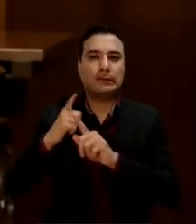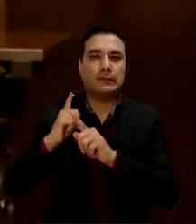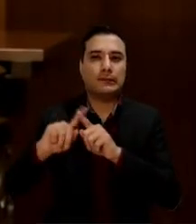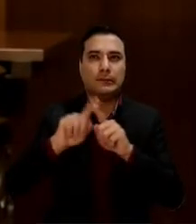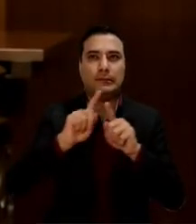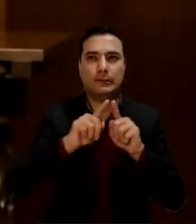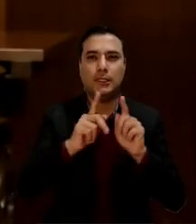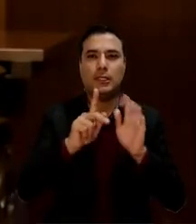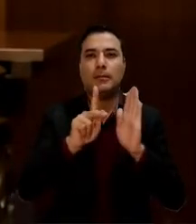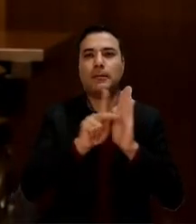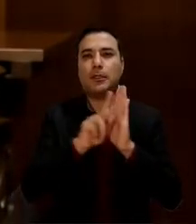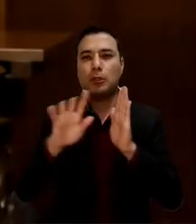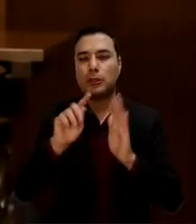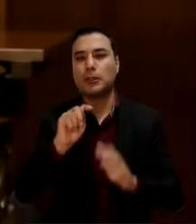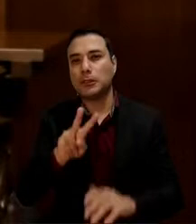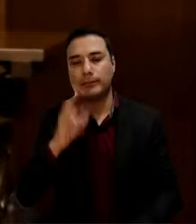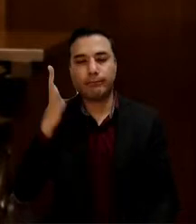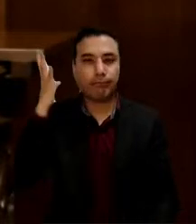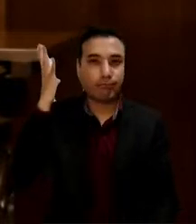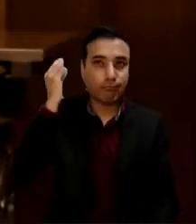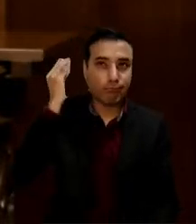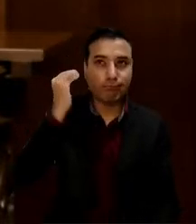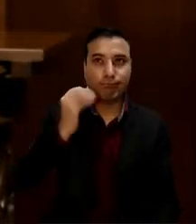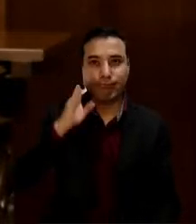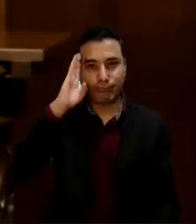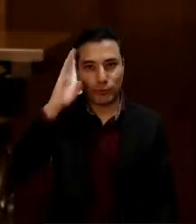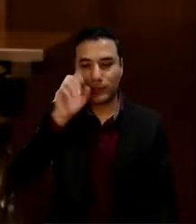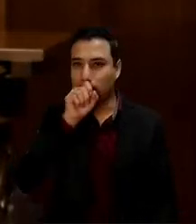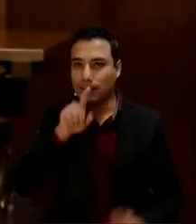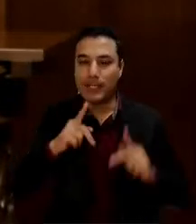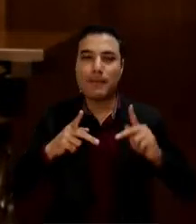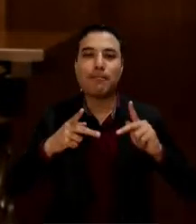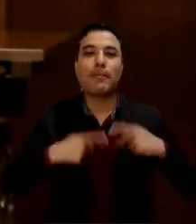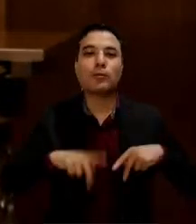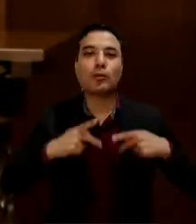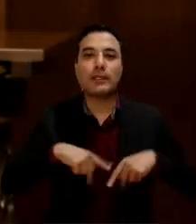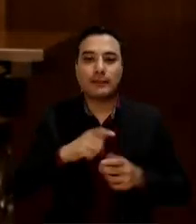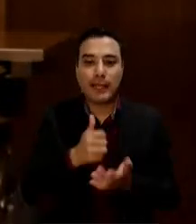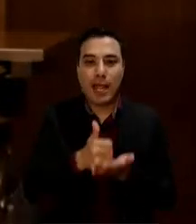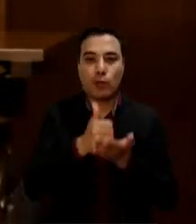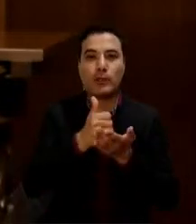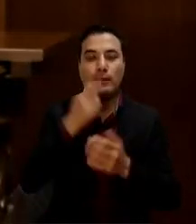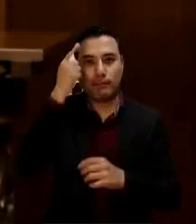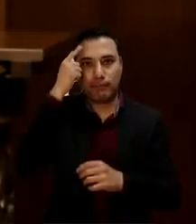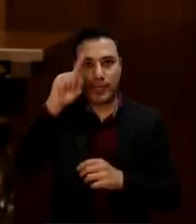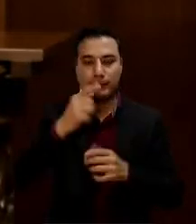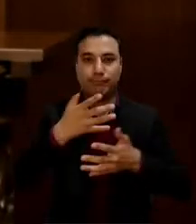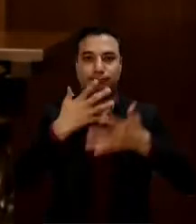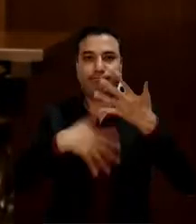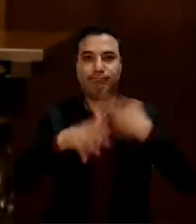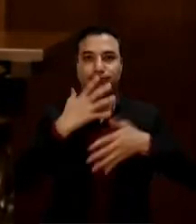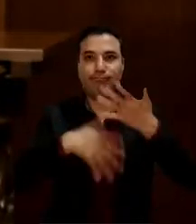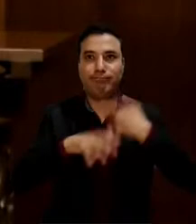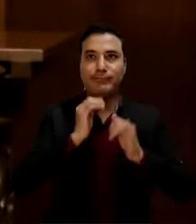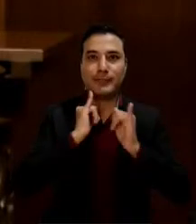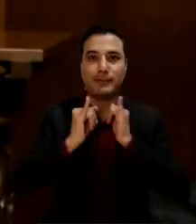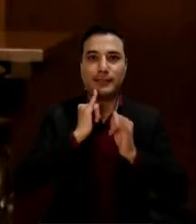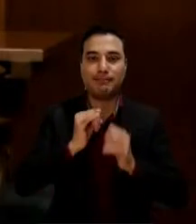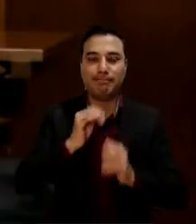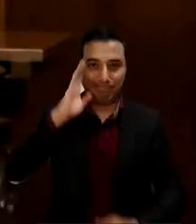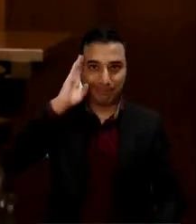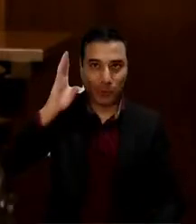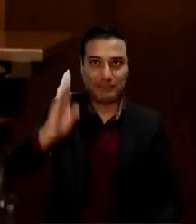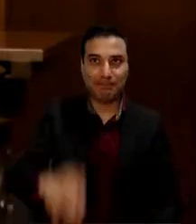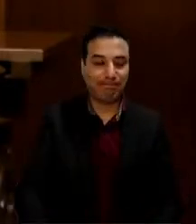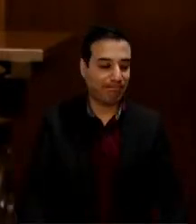de comunicación y a las personas que nos auxilian con el lenguaje de señas. Previo